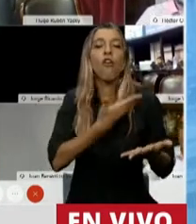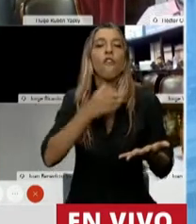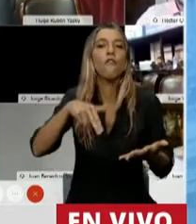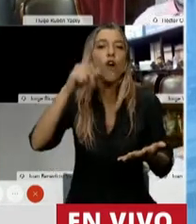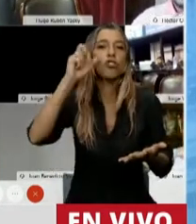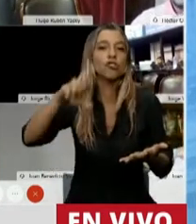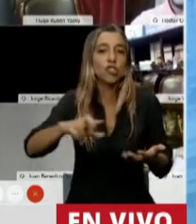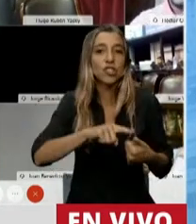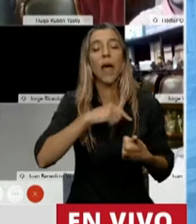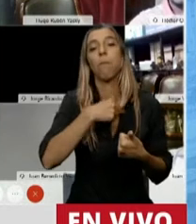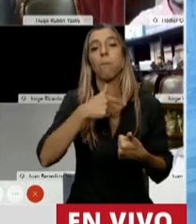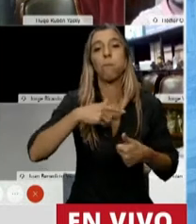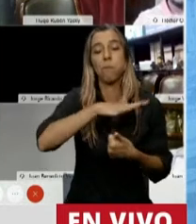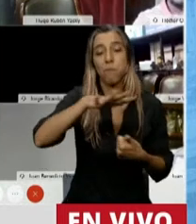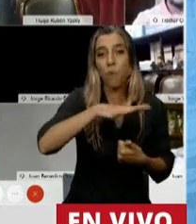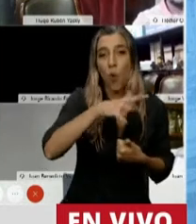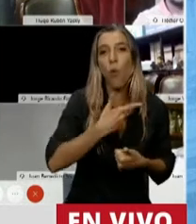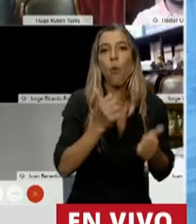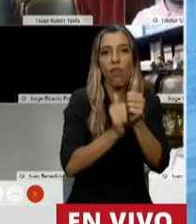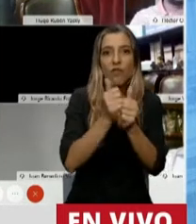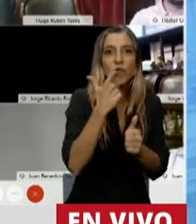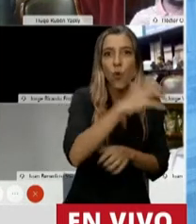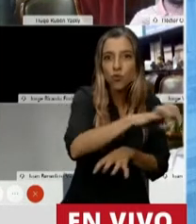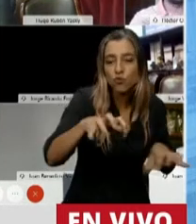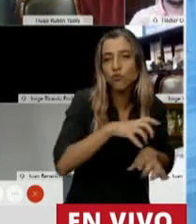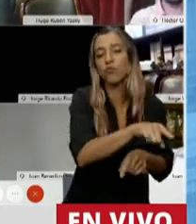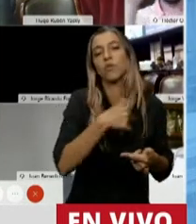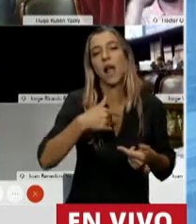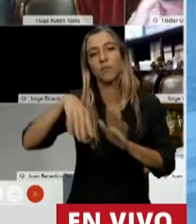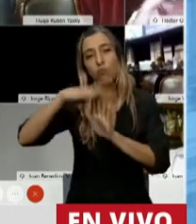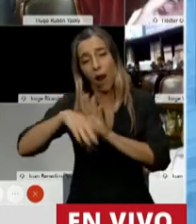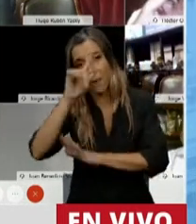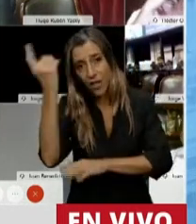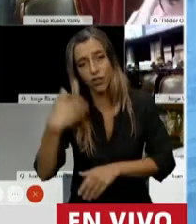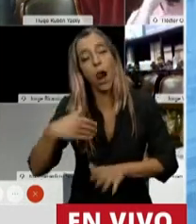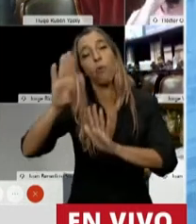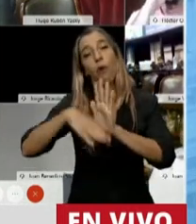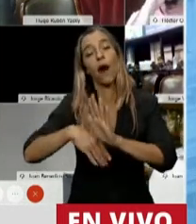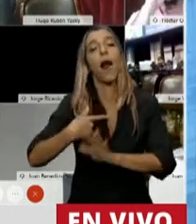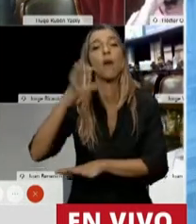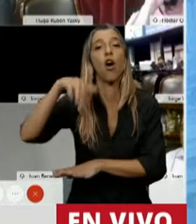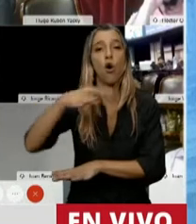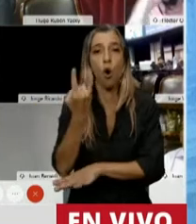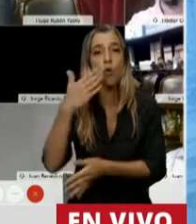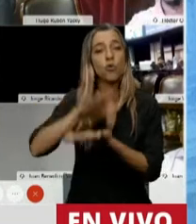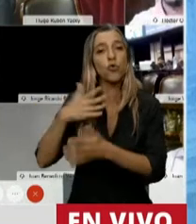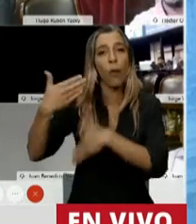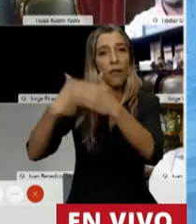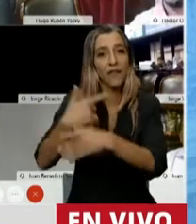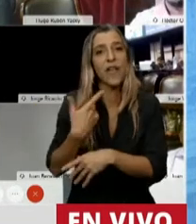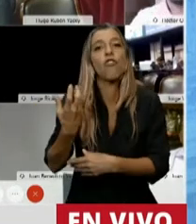los parques industriales, el Programa Nacional, el Programa de las Naciones Unidas para el Desarrollo